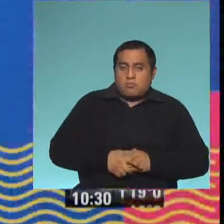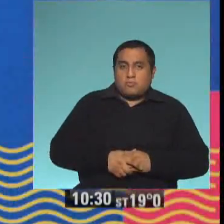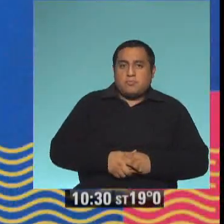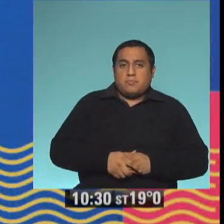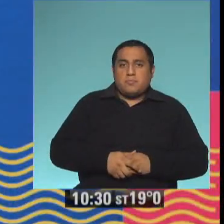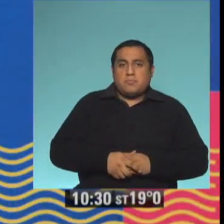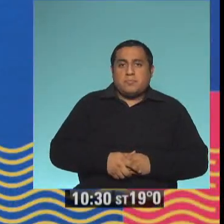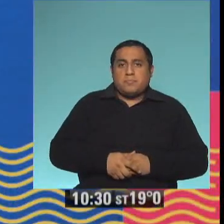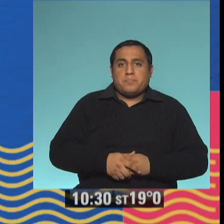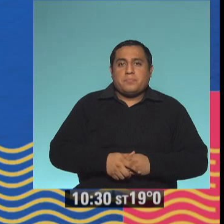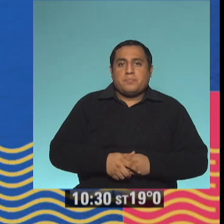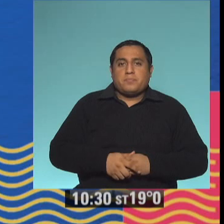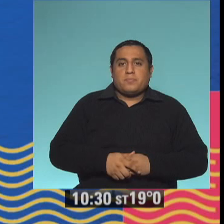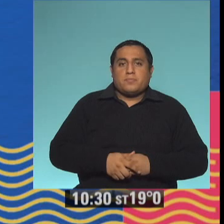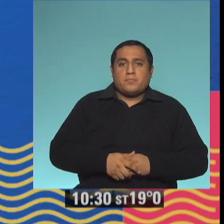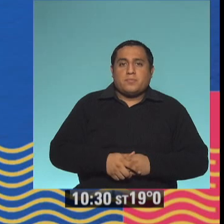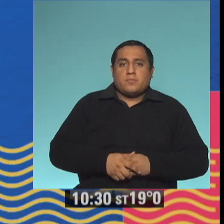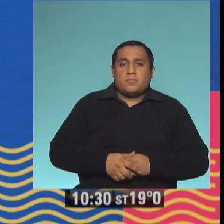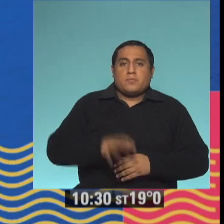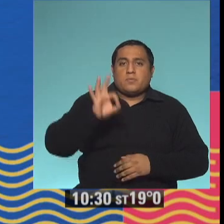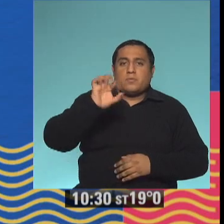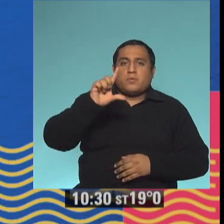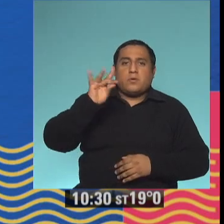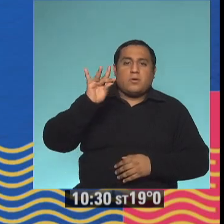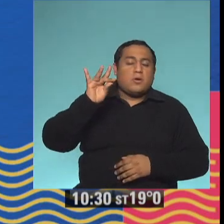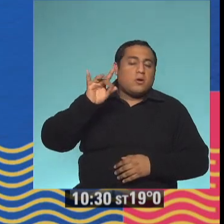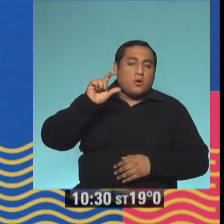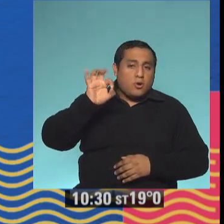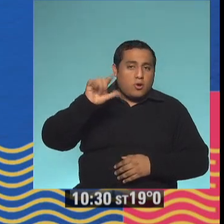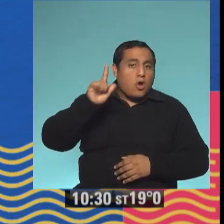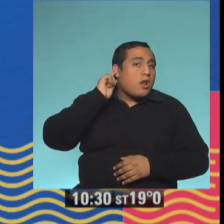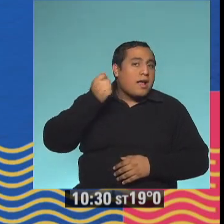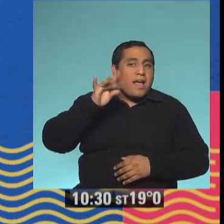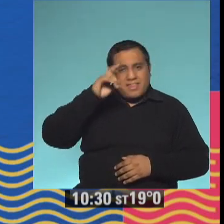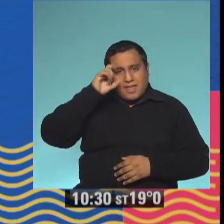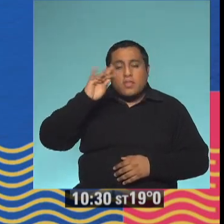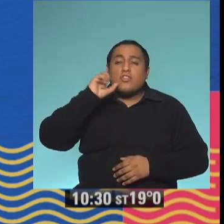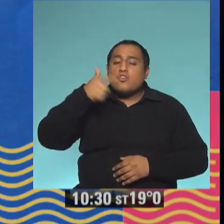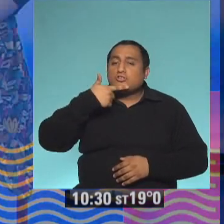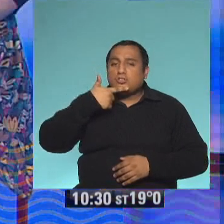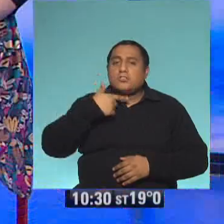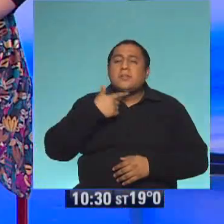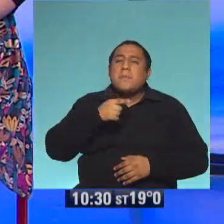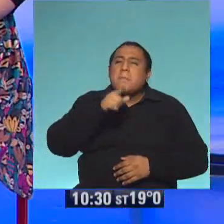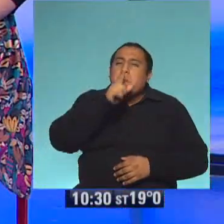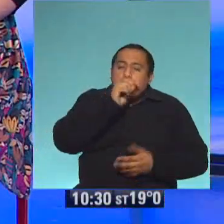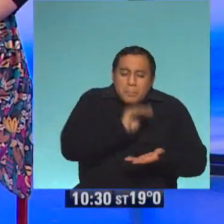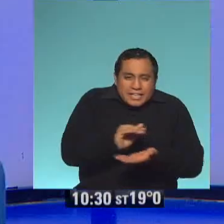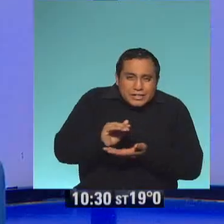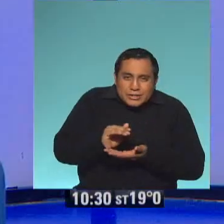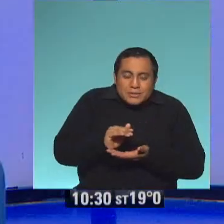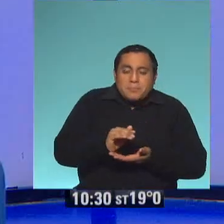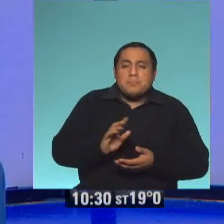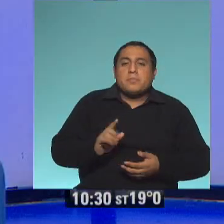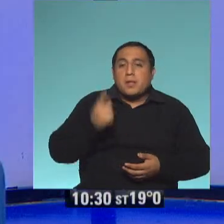lo escribió Olga de Dios. Pájaro Amarillo. Pájaro Amarillo. Ahí está el pájaro. Parece un pollito. Sí. Bueno, vamos a